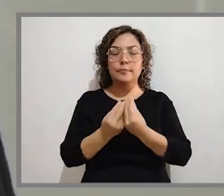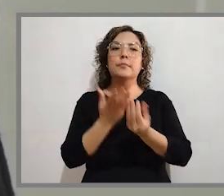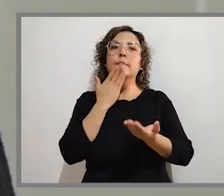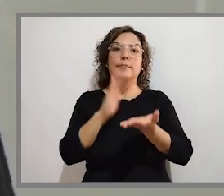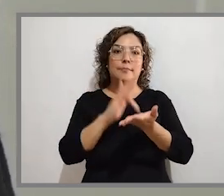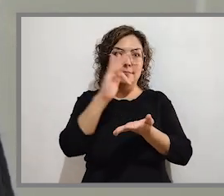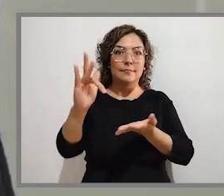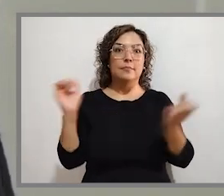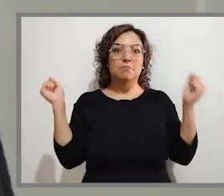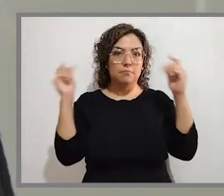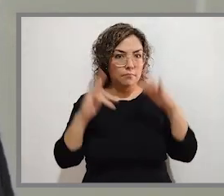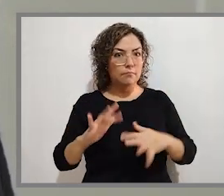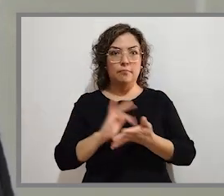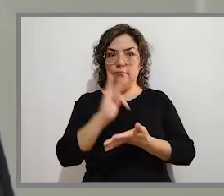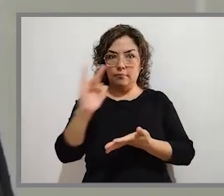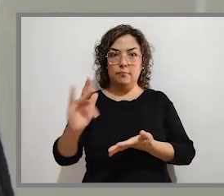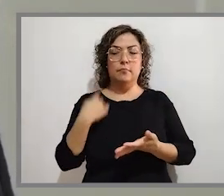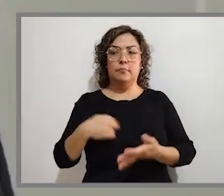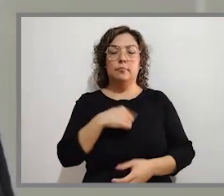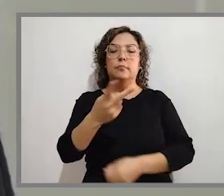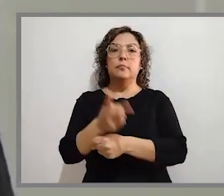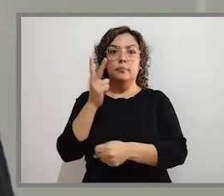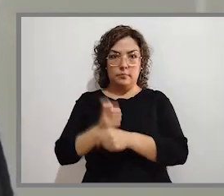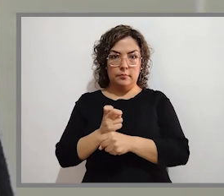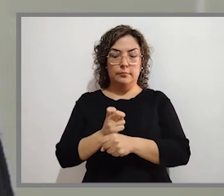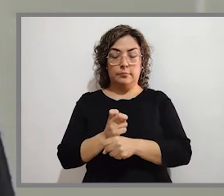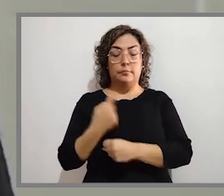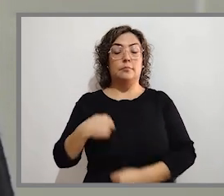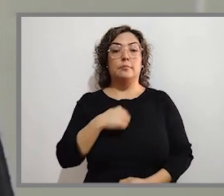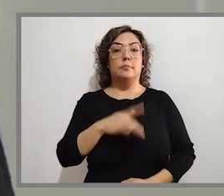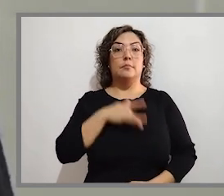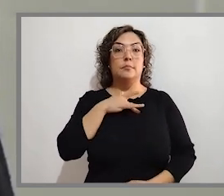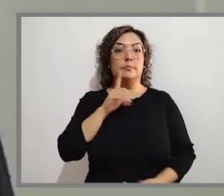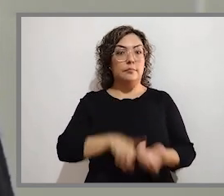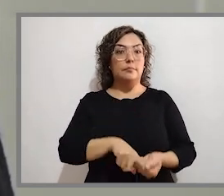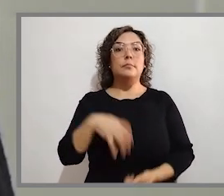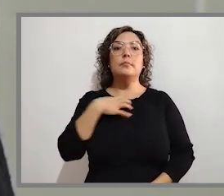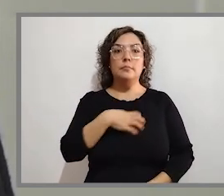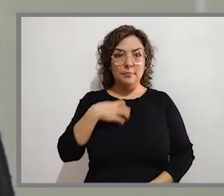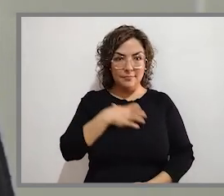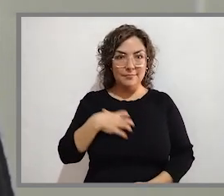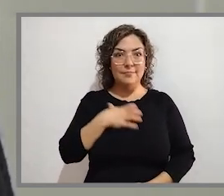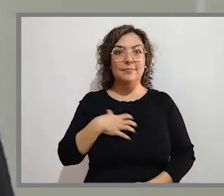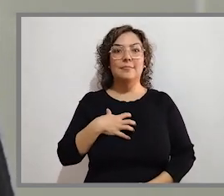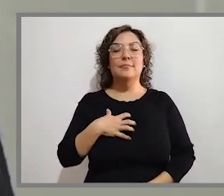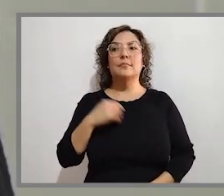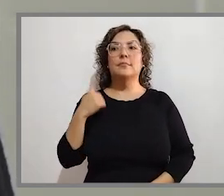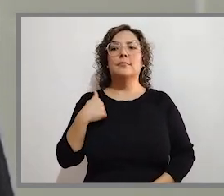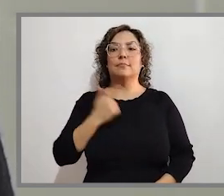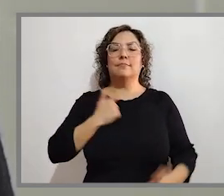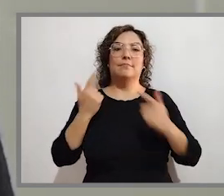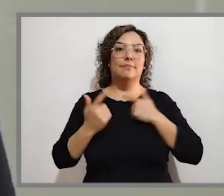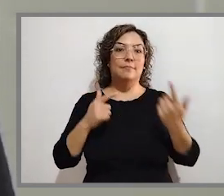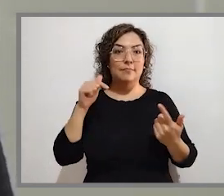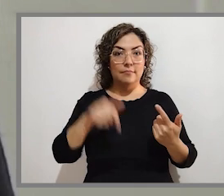este llamado. Nos da muchísimo gusto que hayan estado participando en estas jornadas de capacitación